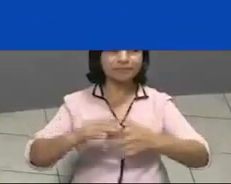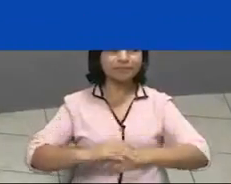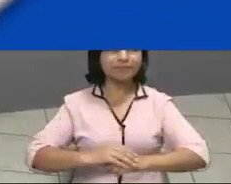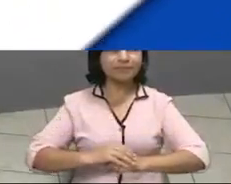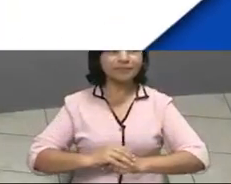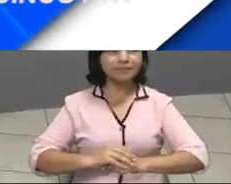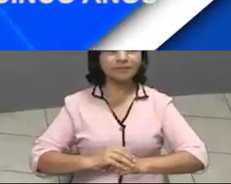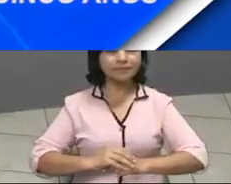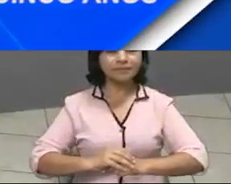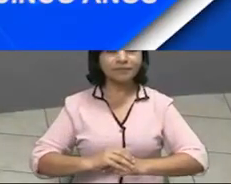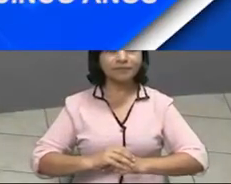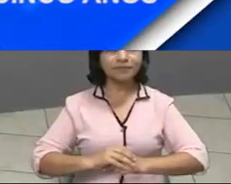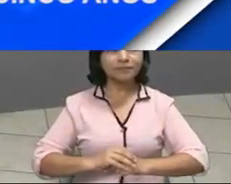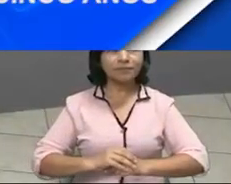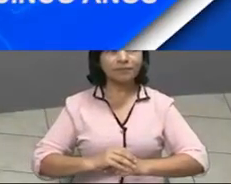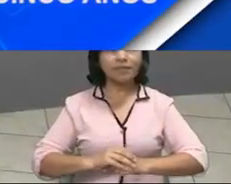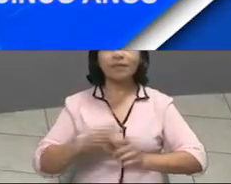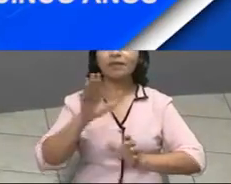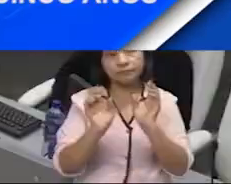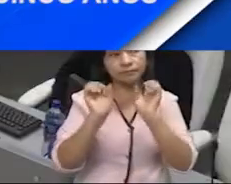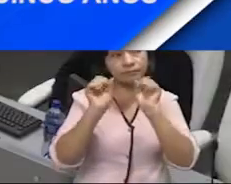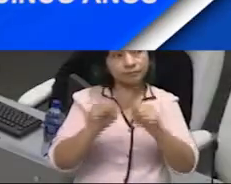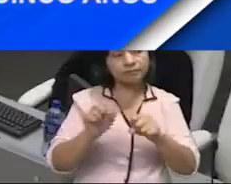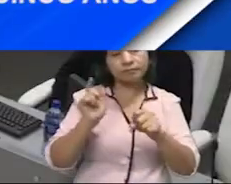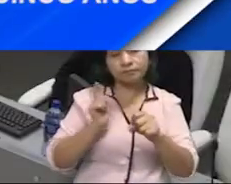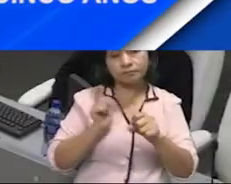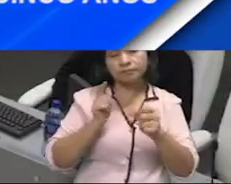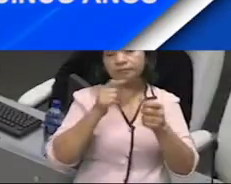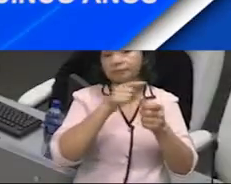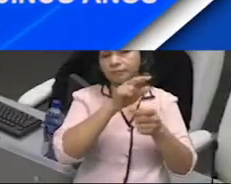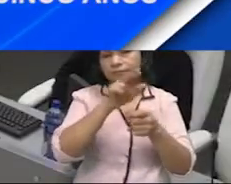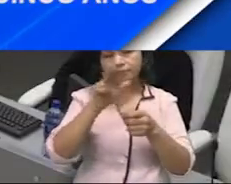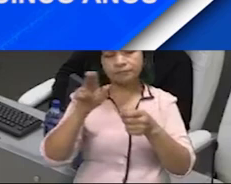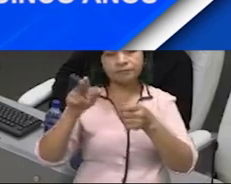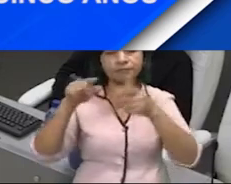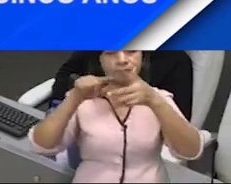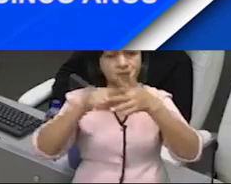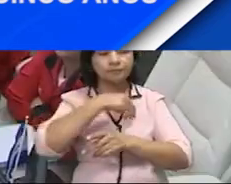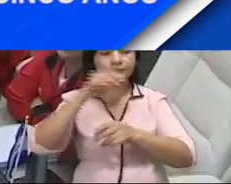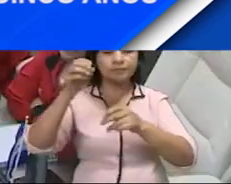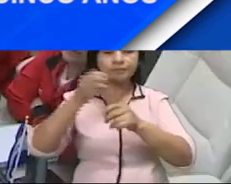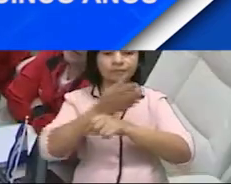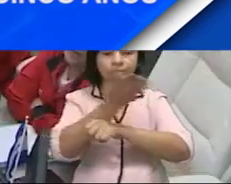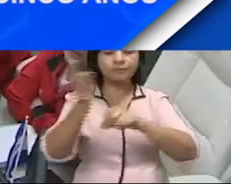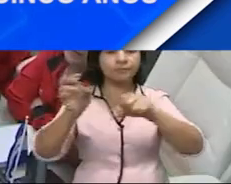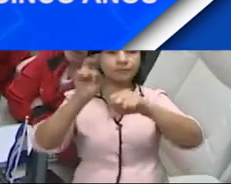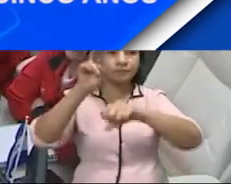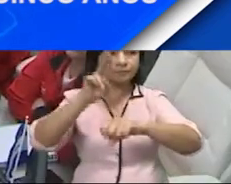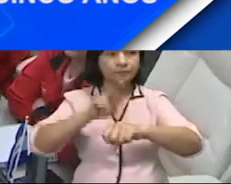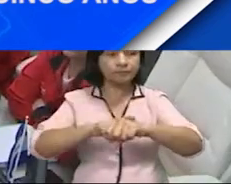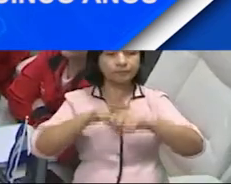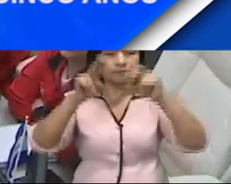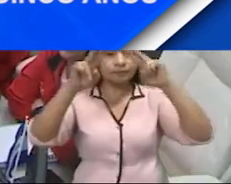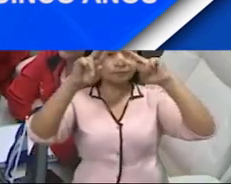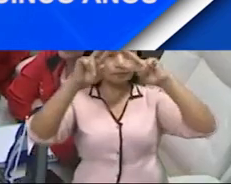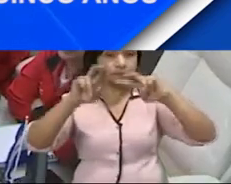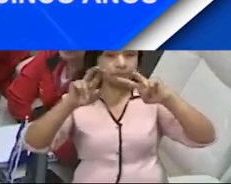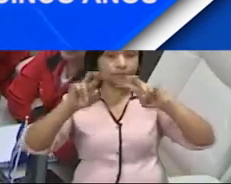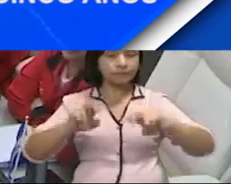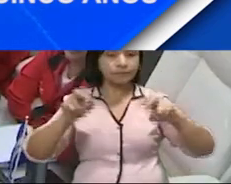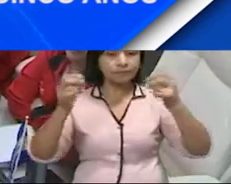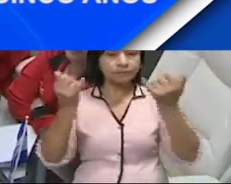Con 90 votos a favor en el Parlamento Nacional, se aprobó la propuesta de los cinco candidatos a formar parte del